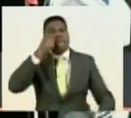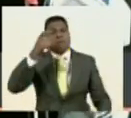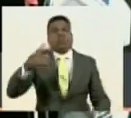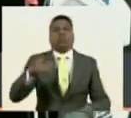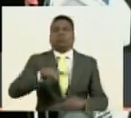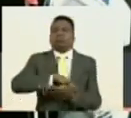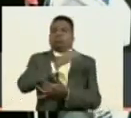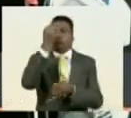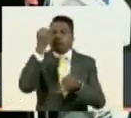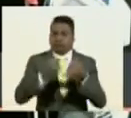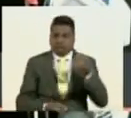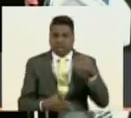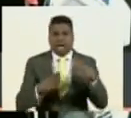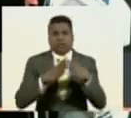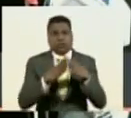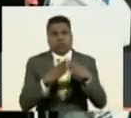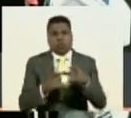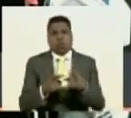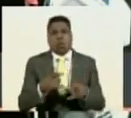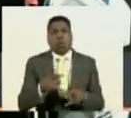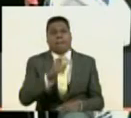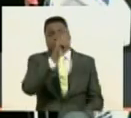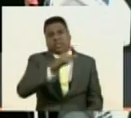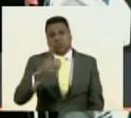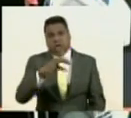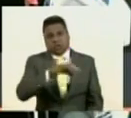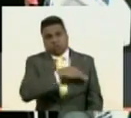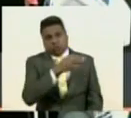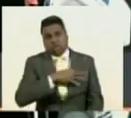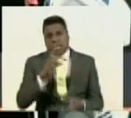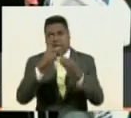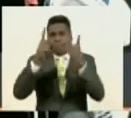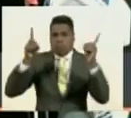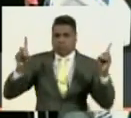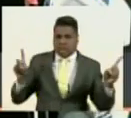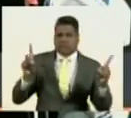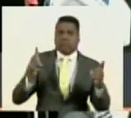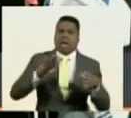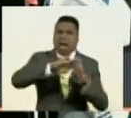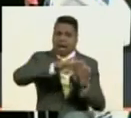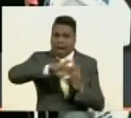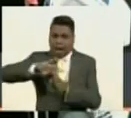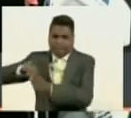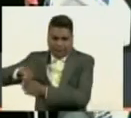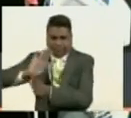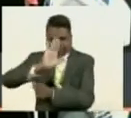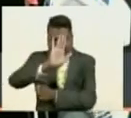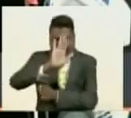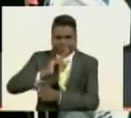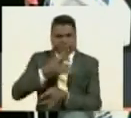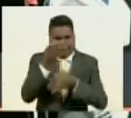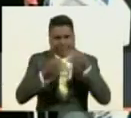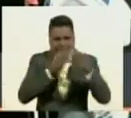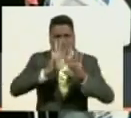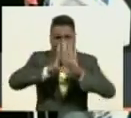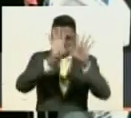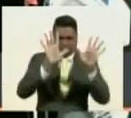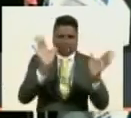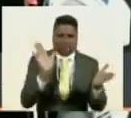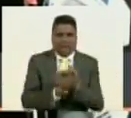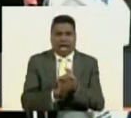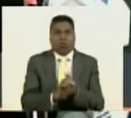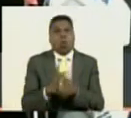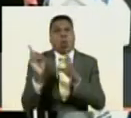definitiva el sujeto social de la democracia. Y por otra parte, este diálogo,